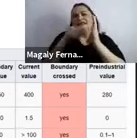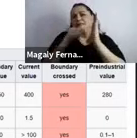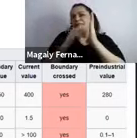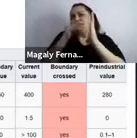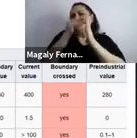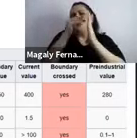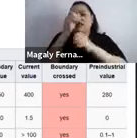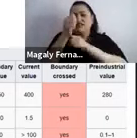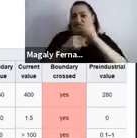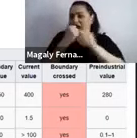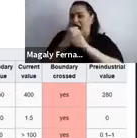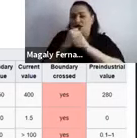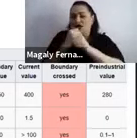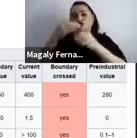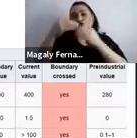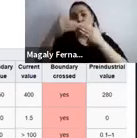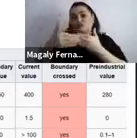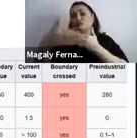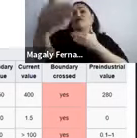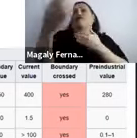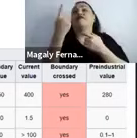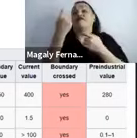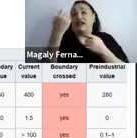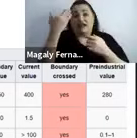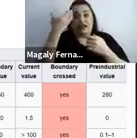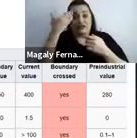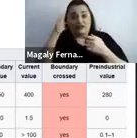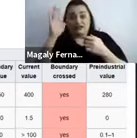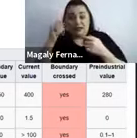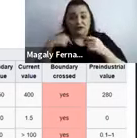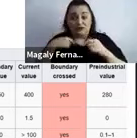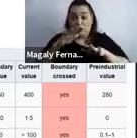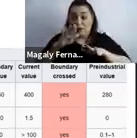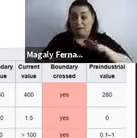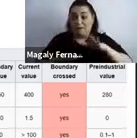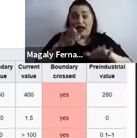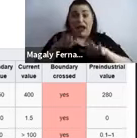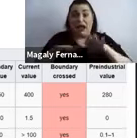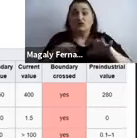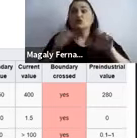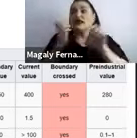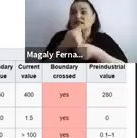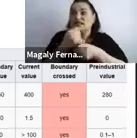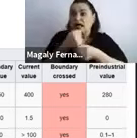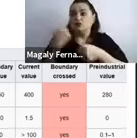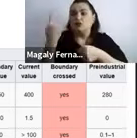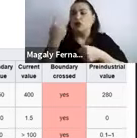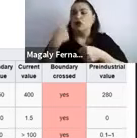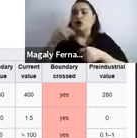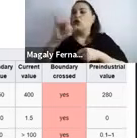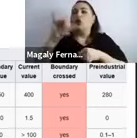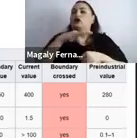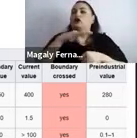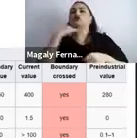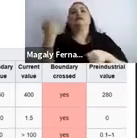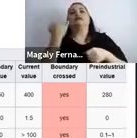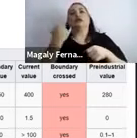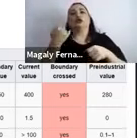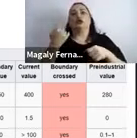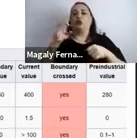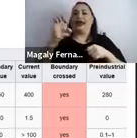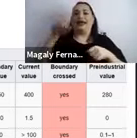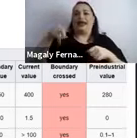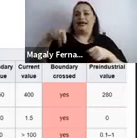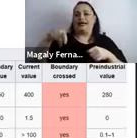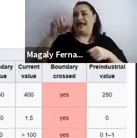posiblemente le queden muchos otros miles de millones de años, y al paso en que vamos lo único que estamos haciendo es ir hacia un suicidio como especie, pero el